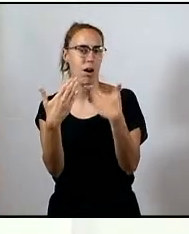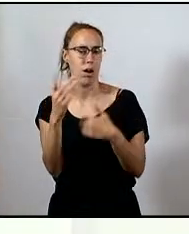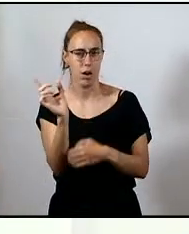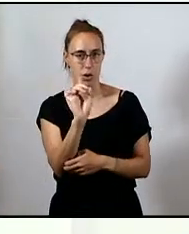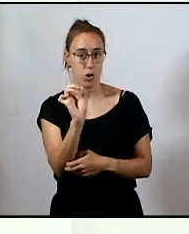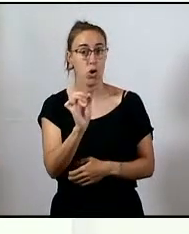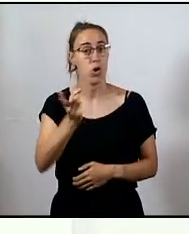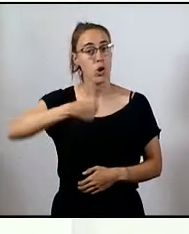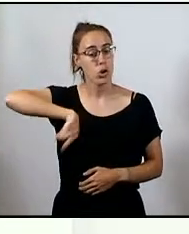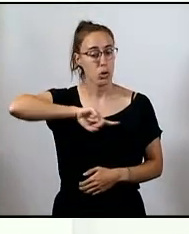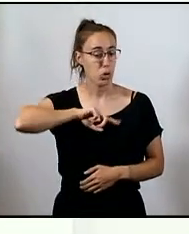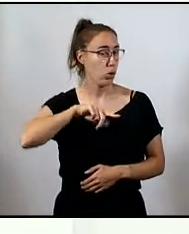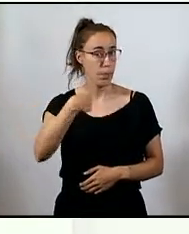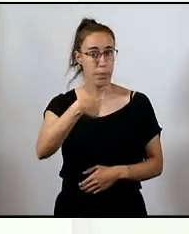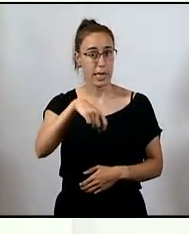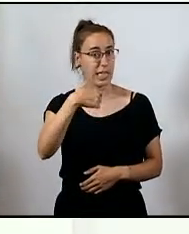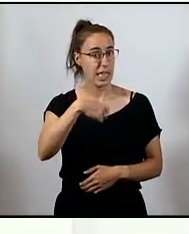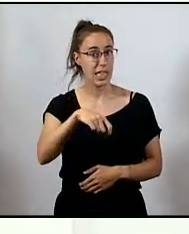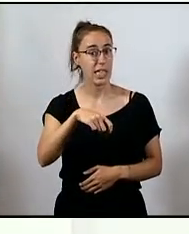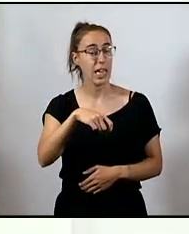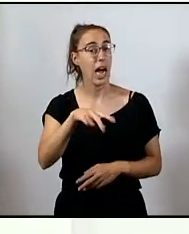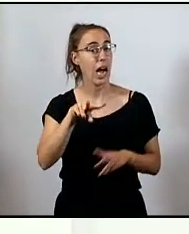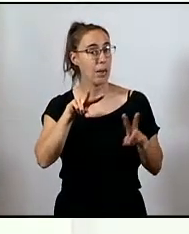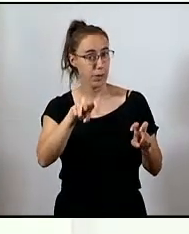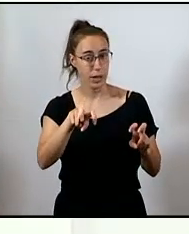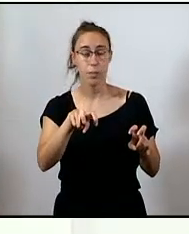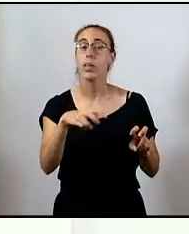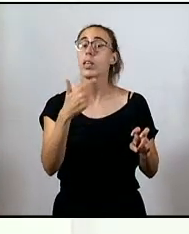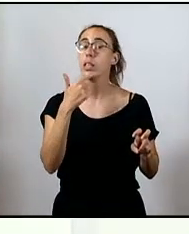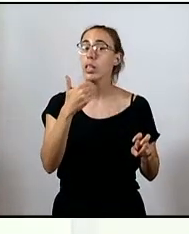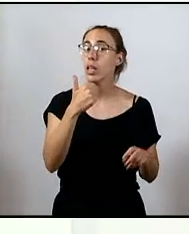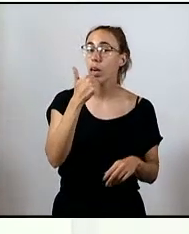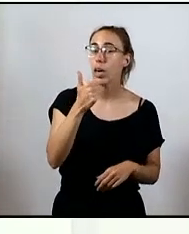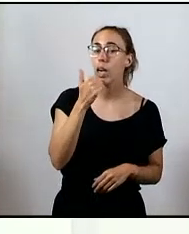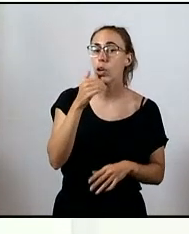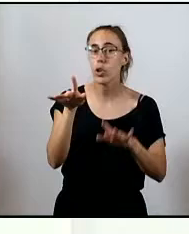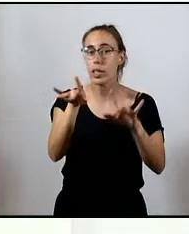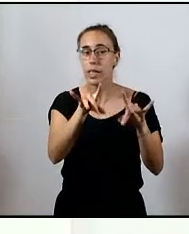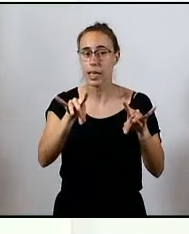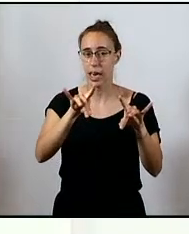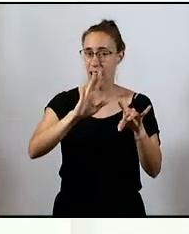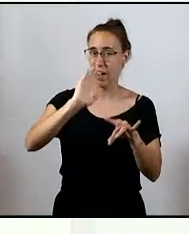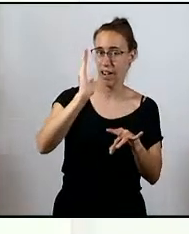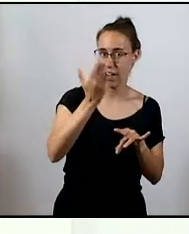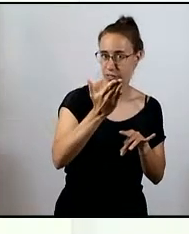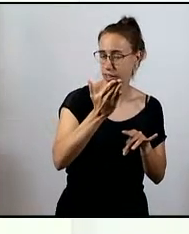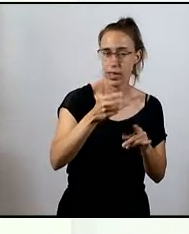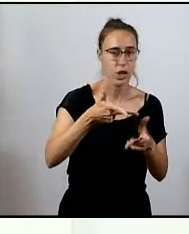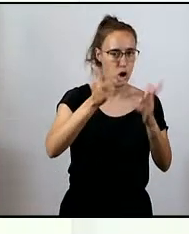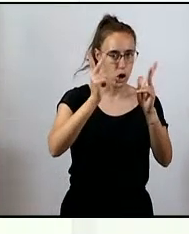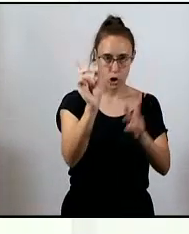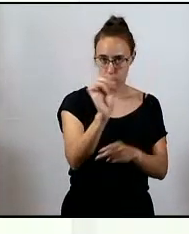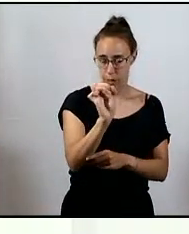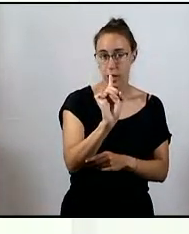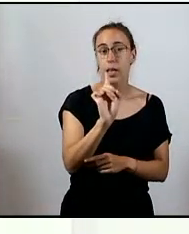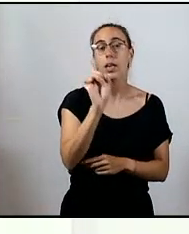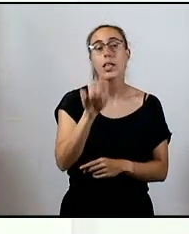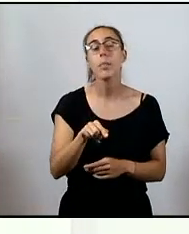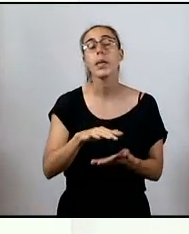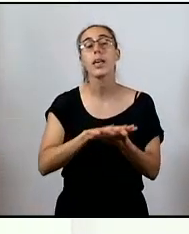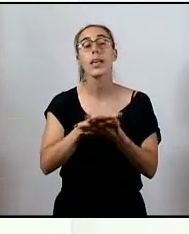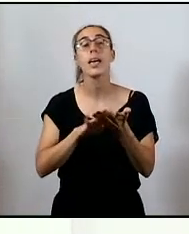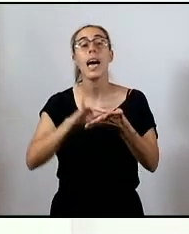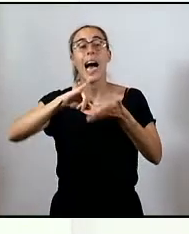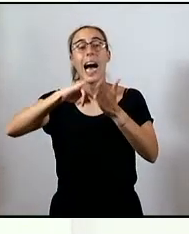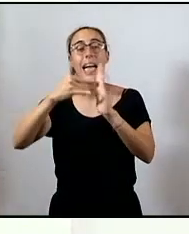presidenta desde el principio, no permitiremos nada que perjudique a la región. Y si me permiten, acabo de hablarles de un anteproyecto